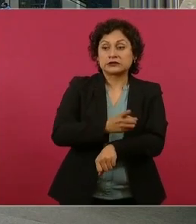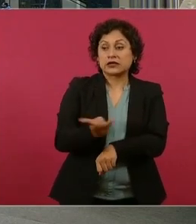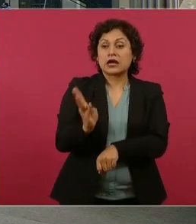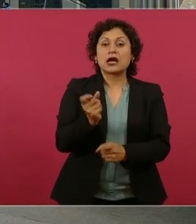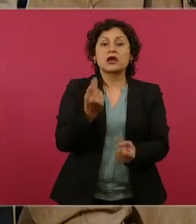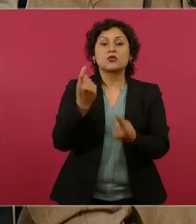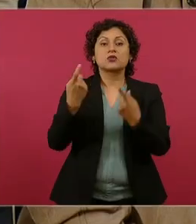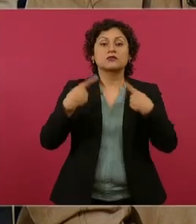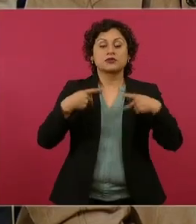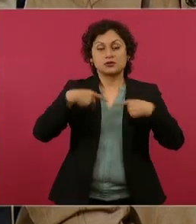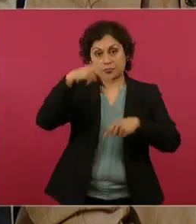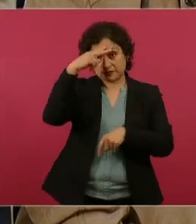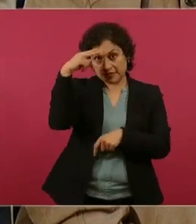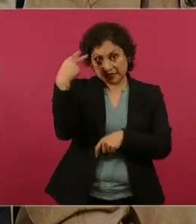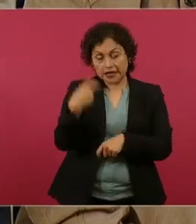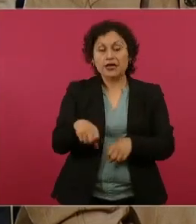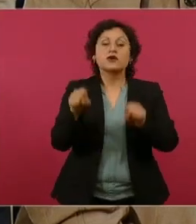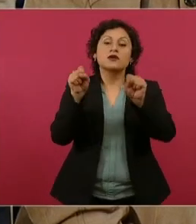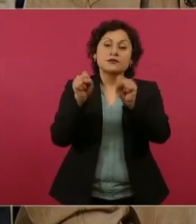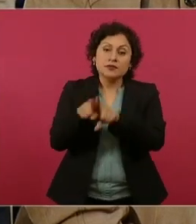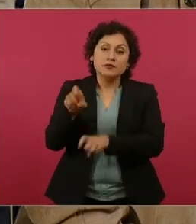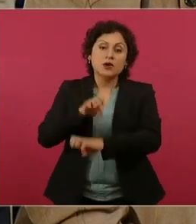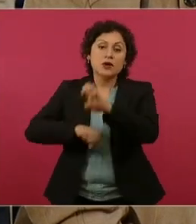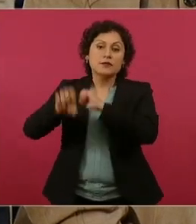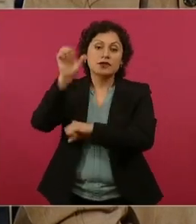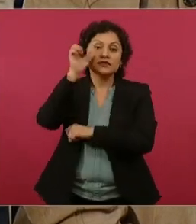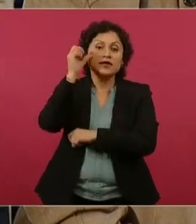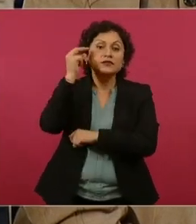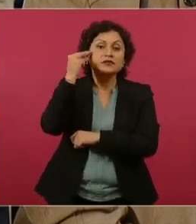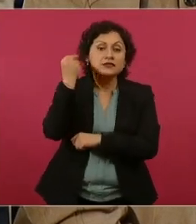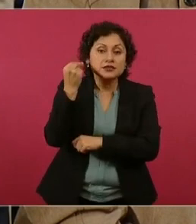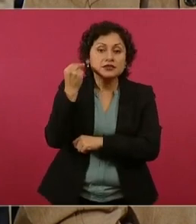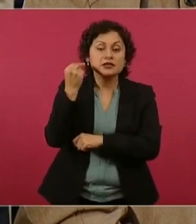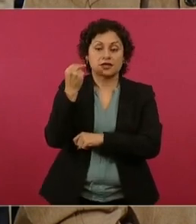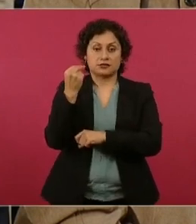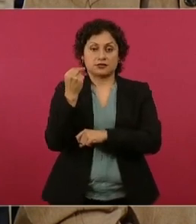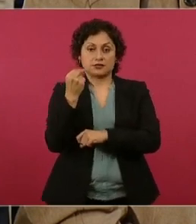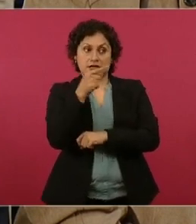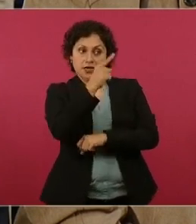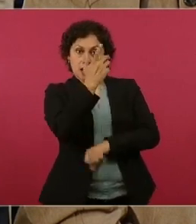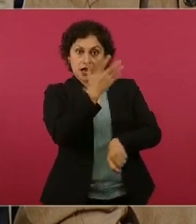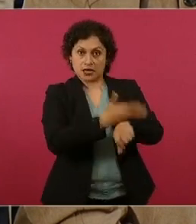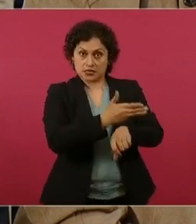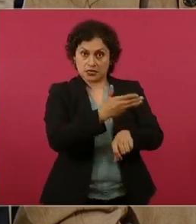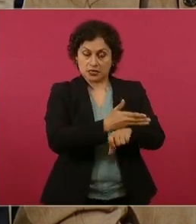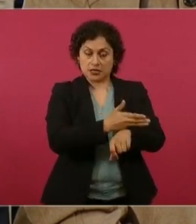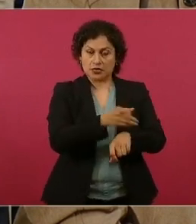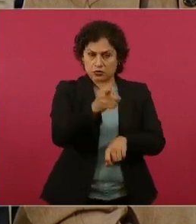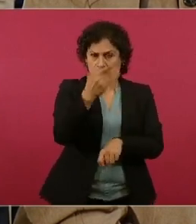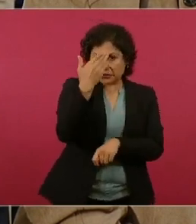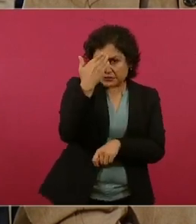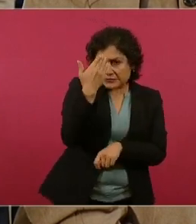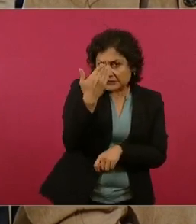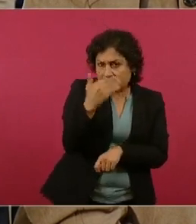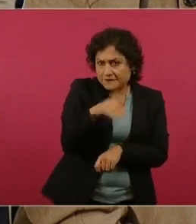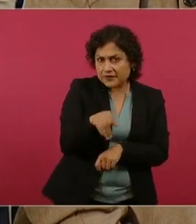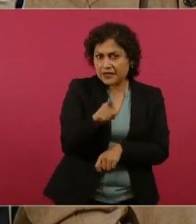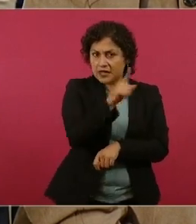y también a unas empresas chinas. Si México había o estaba enterado de que se iban o hubo una